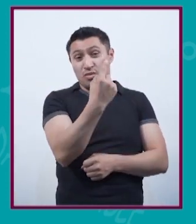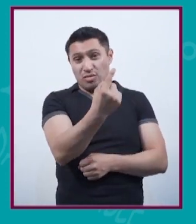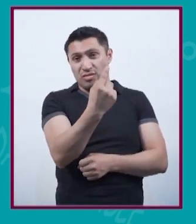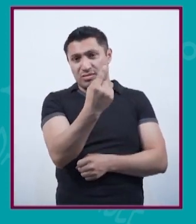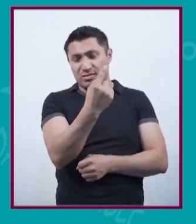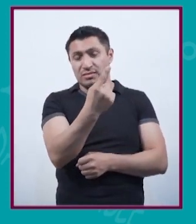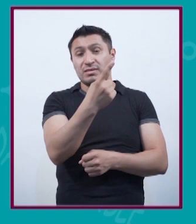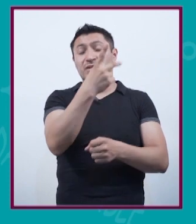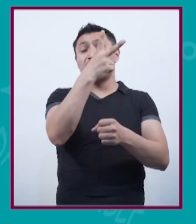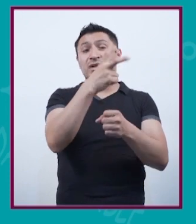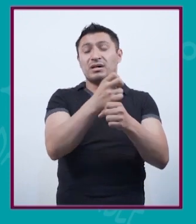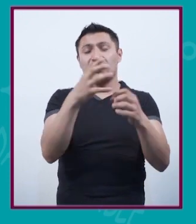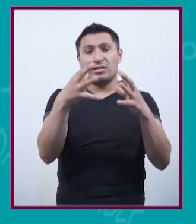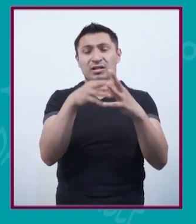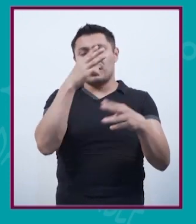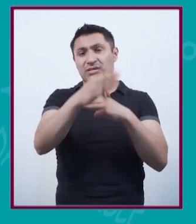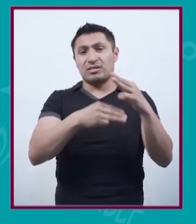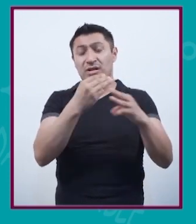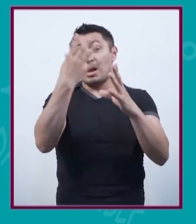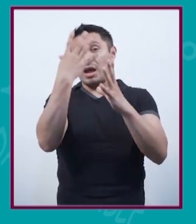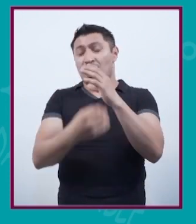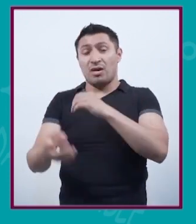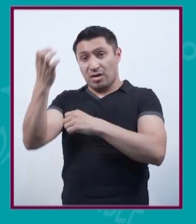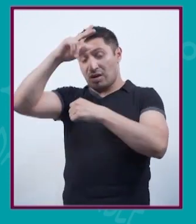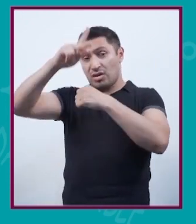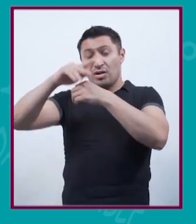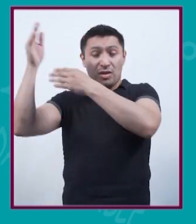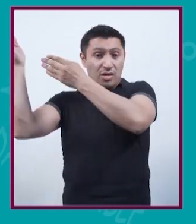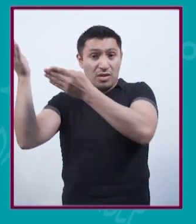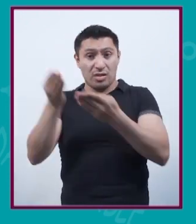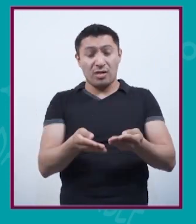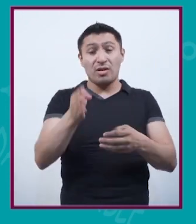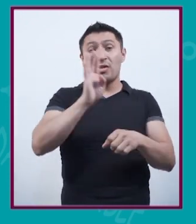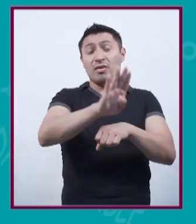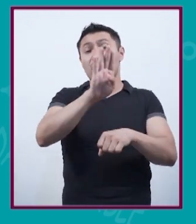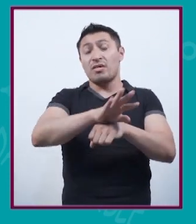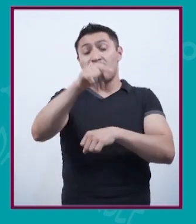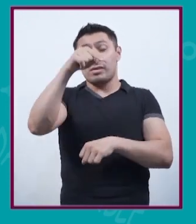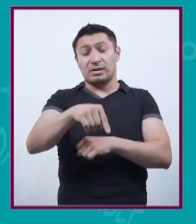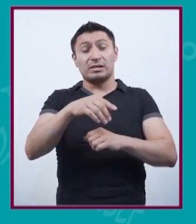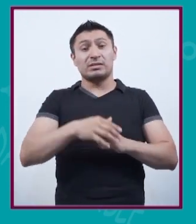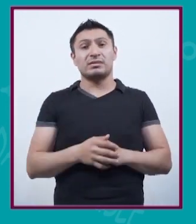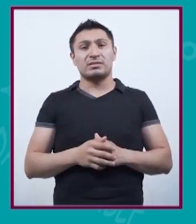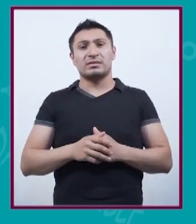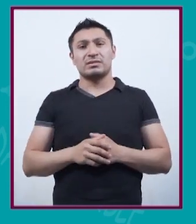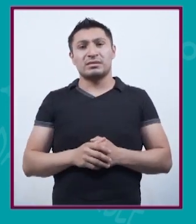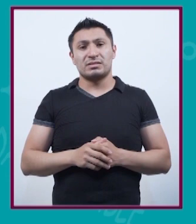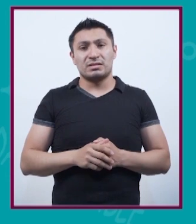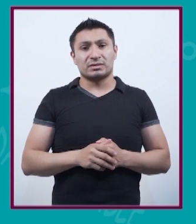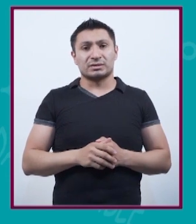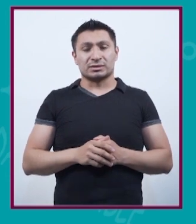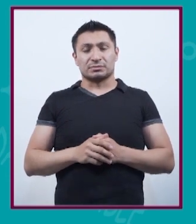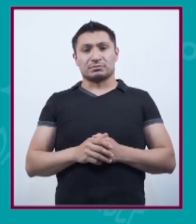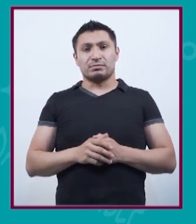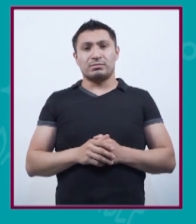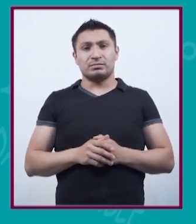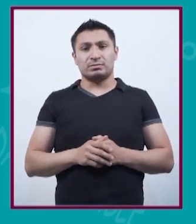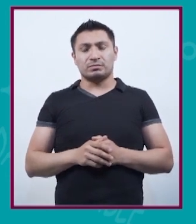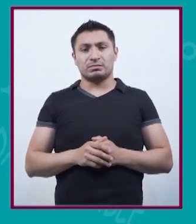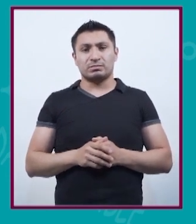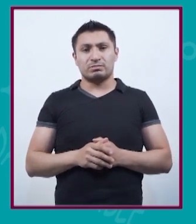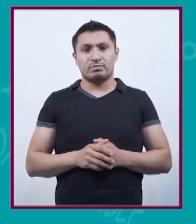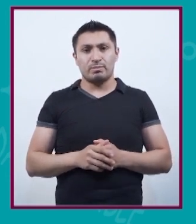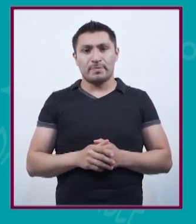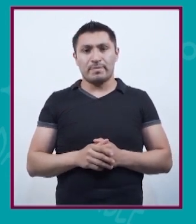ella vivió 2 guerras mundiales. Una la vivió de la Segunda Guerra Mundial, sale huyendo de Europa, se viene